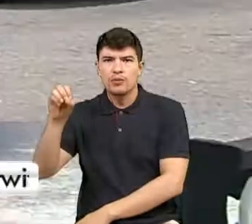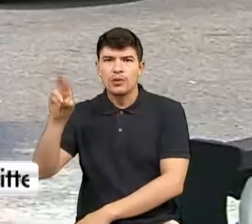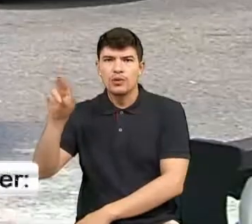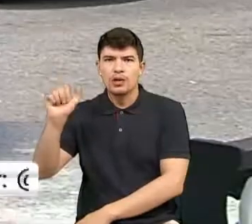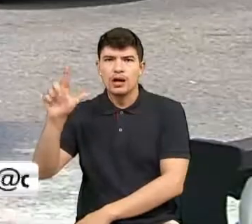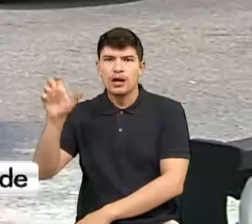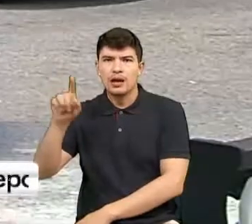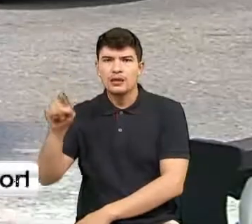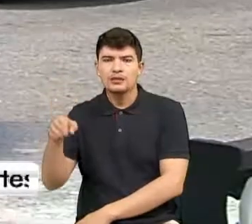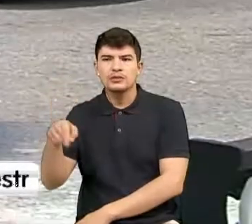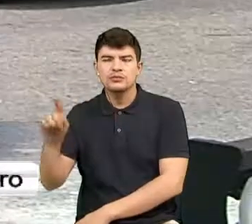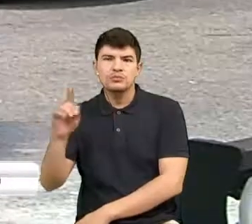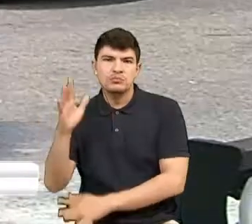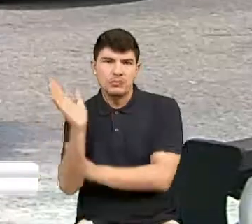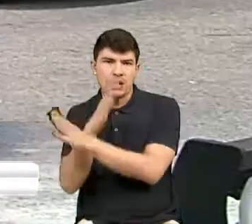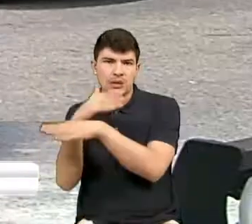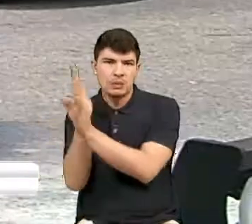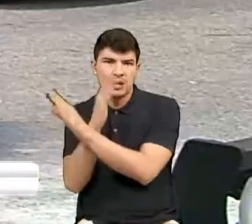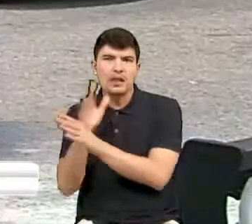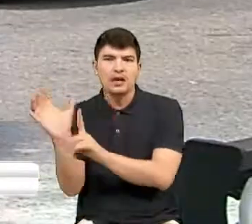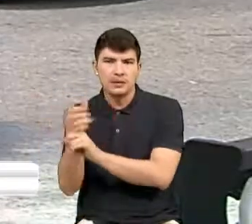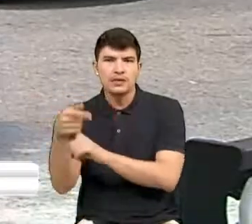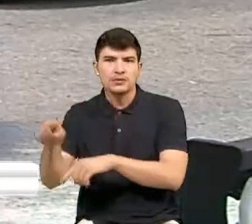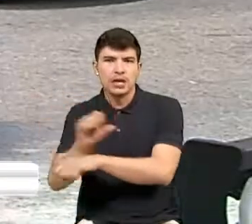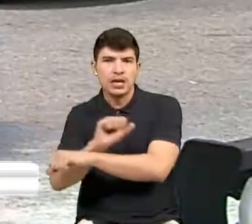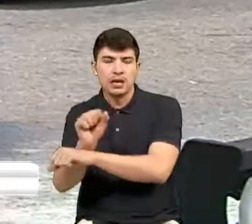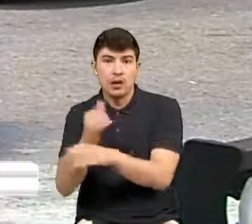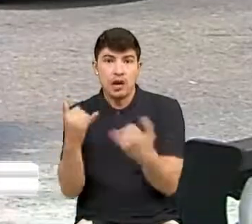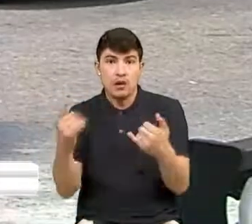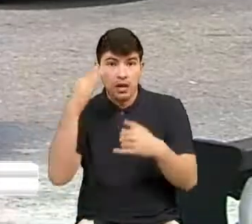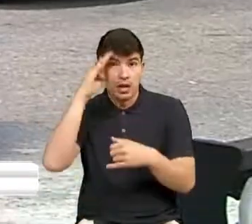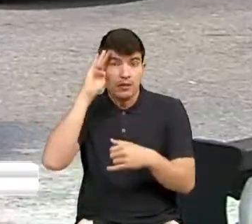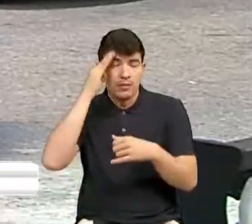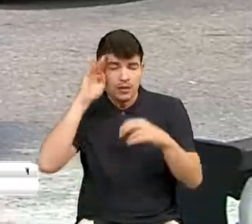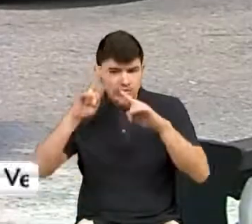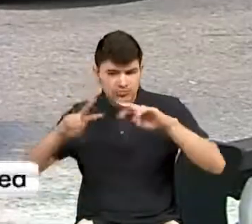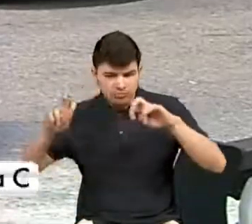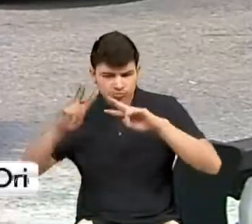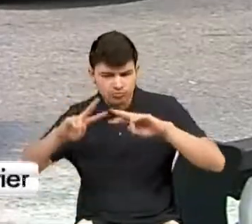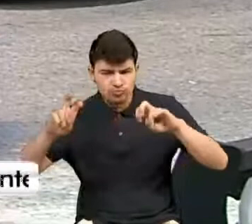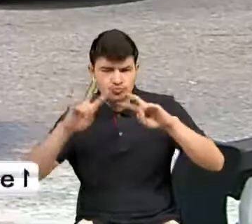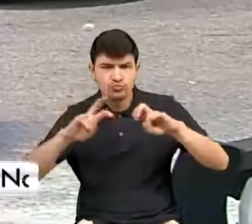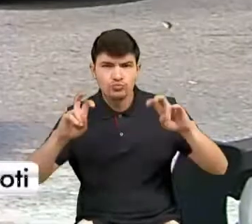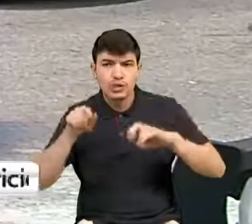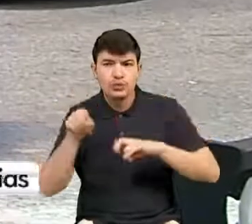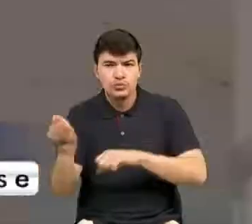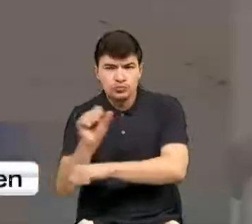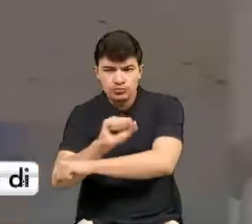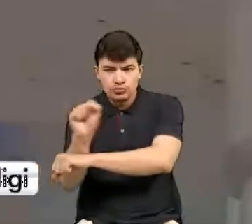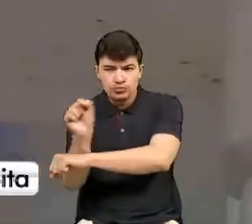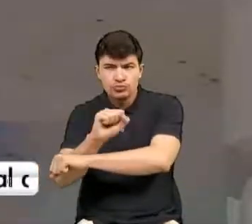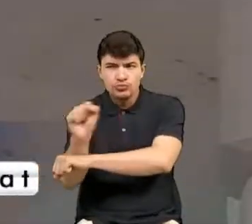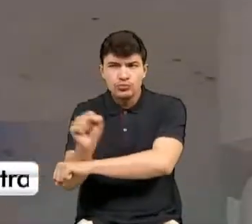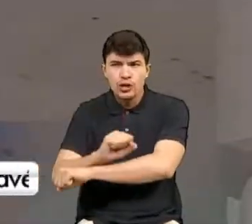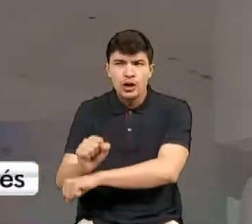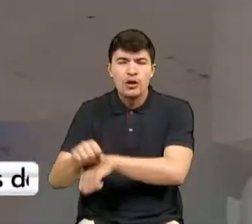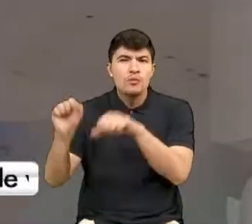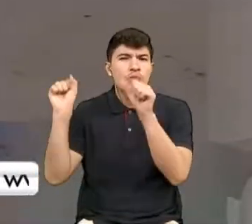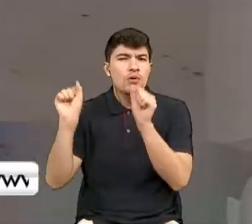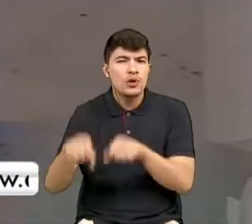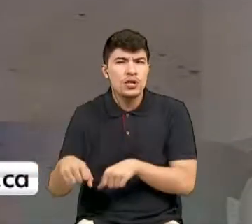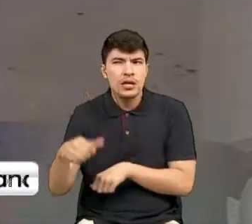madrugada en ese momento las autoridades realizan una inspección minuciosa a ese vehículo para lograr